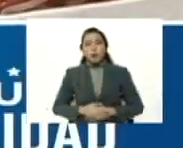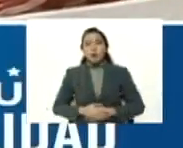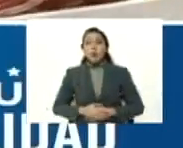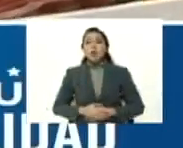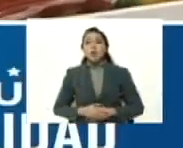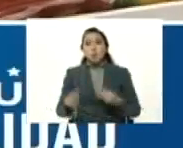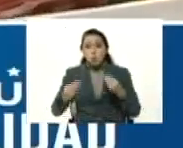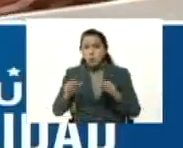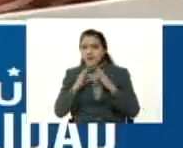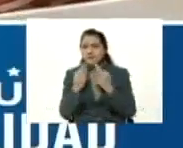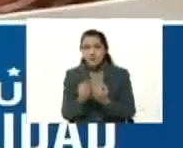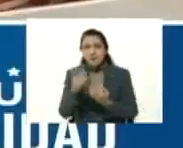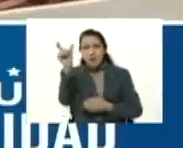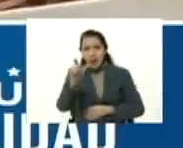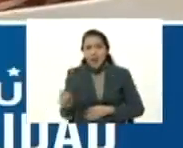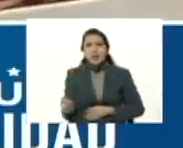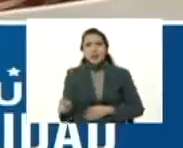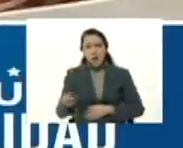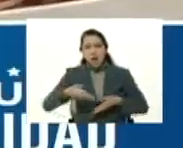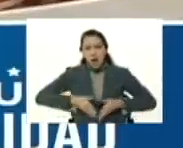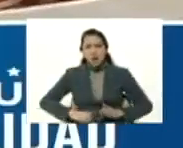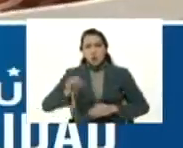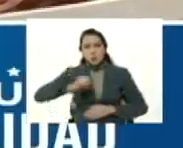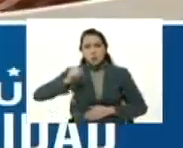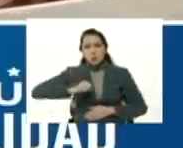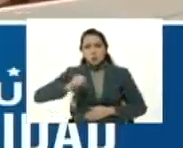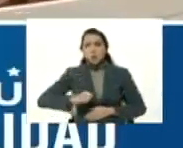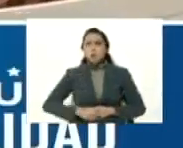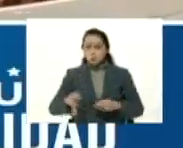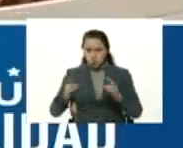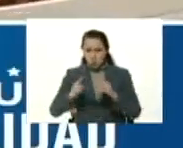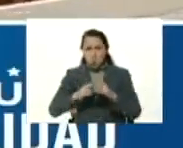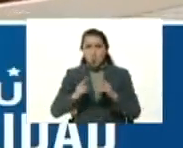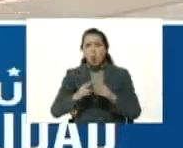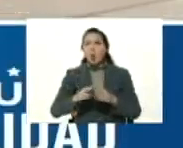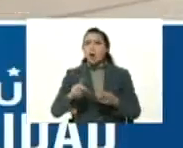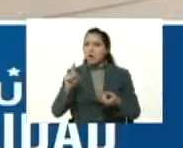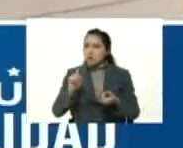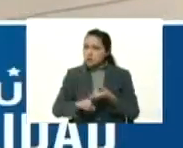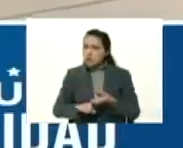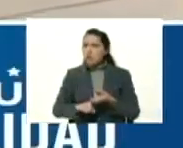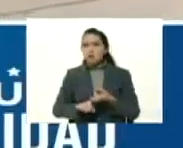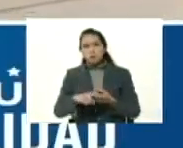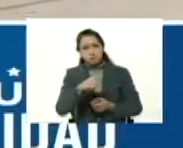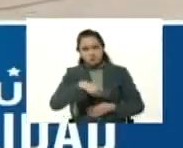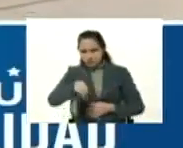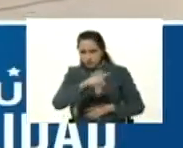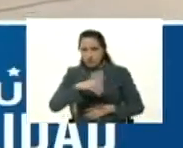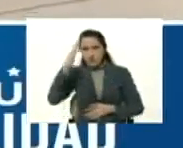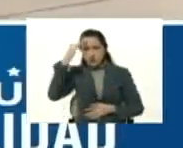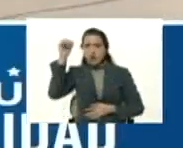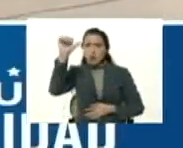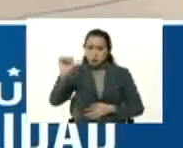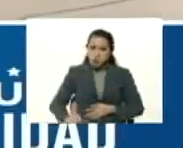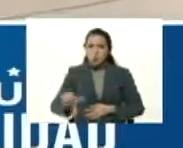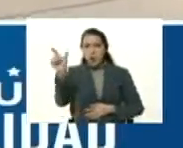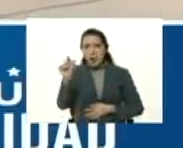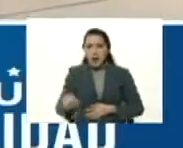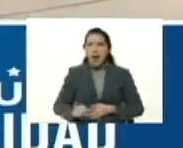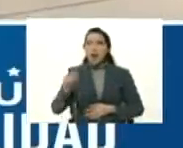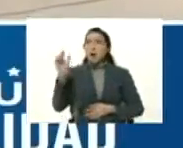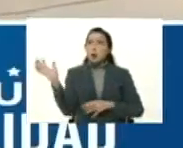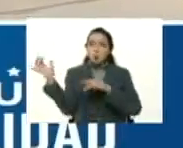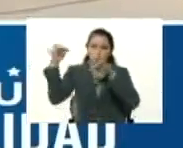mucha familia italiana, mucha, mucha. De Sicilia, de Roma, de todas partes, sobre todo del sur de Italia, que vinieron a